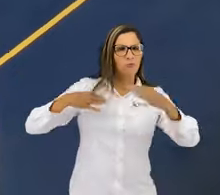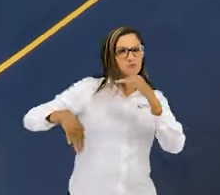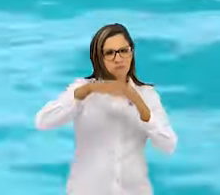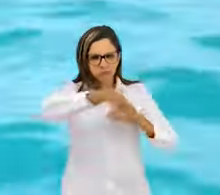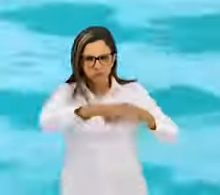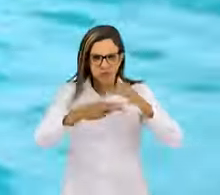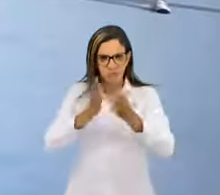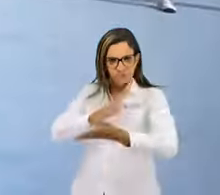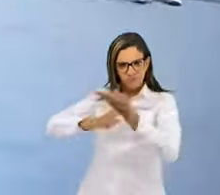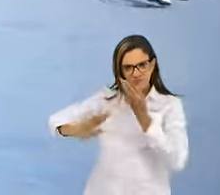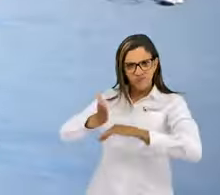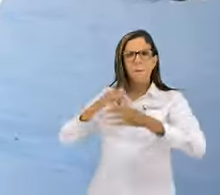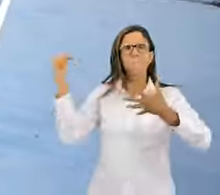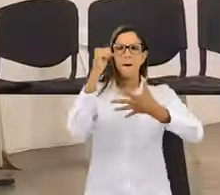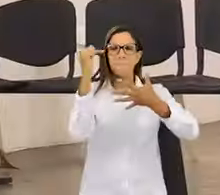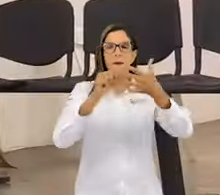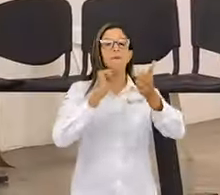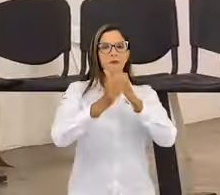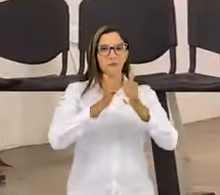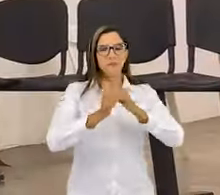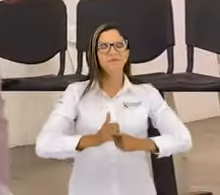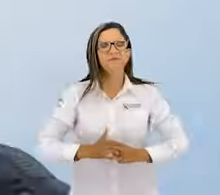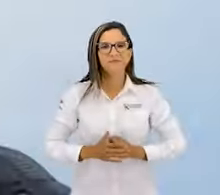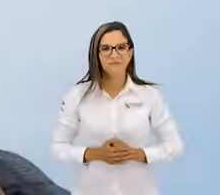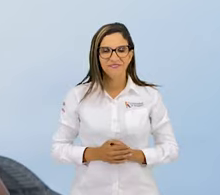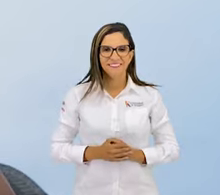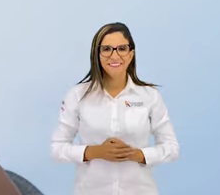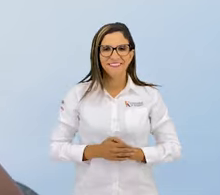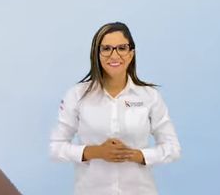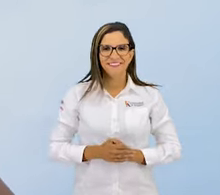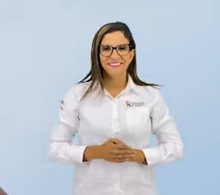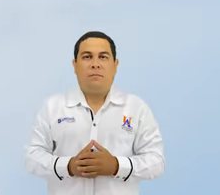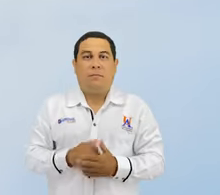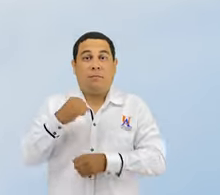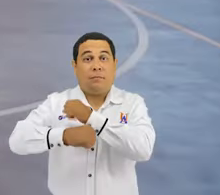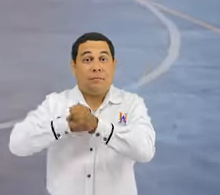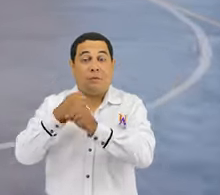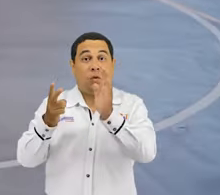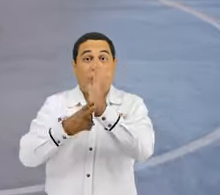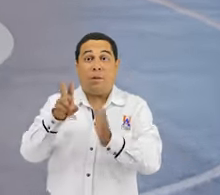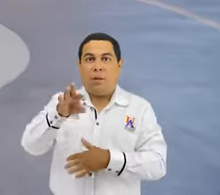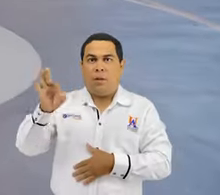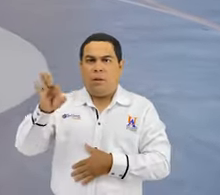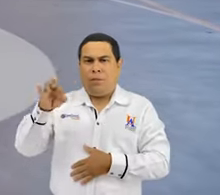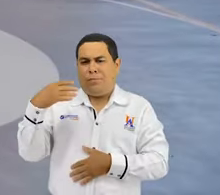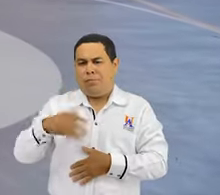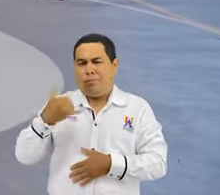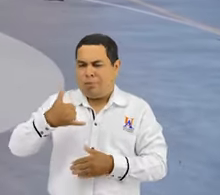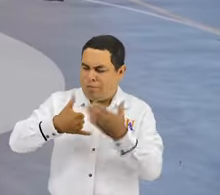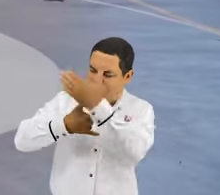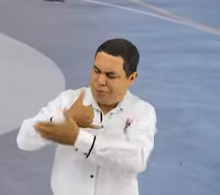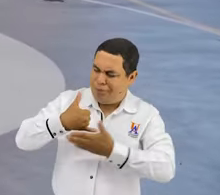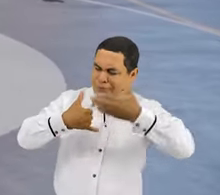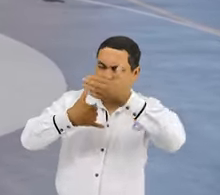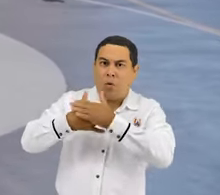baloncesto, natación, pesas, tenis, karate, taekwondo y porrismo. En el 2023 nos ubicamos en el top 10